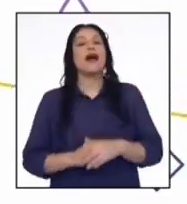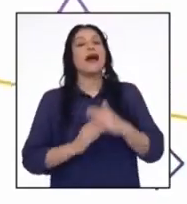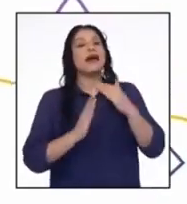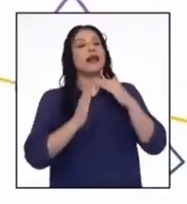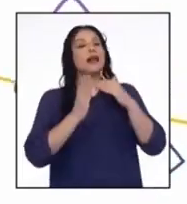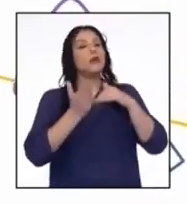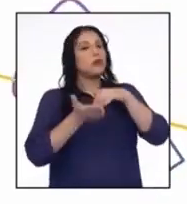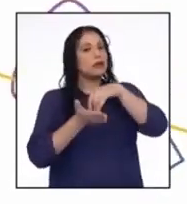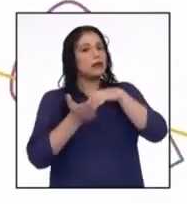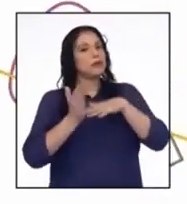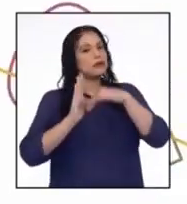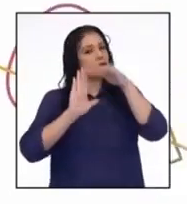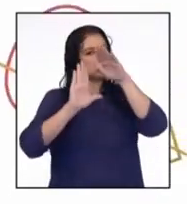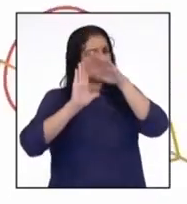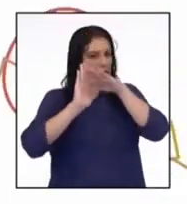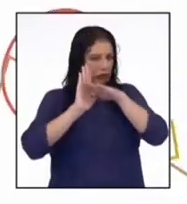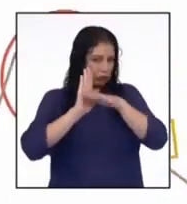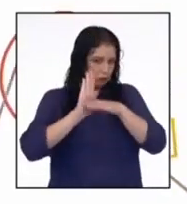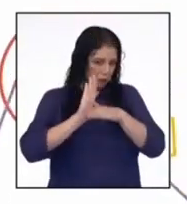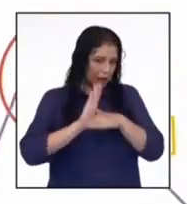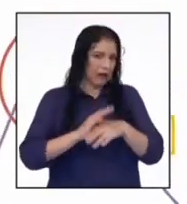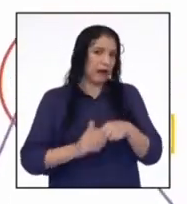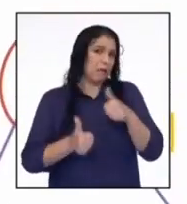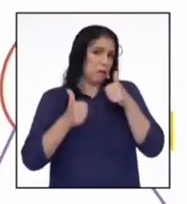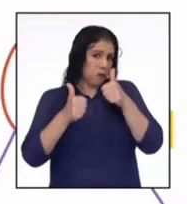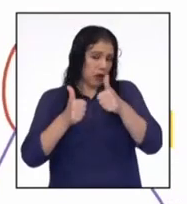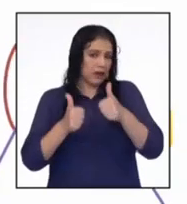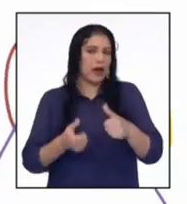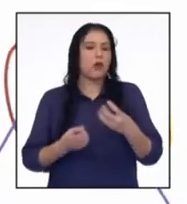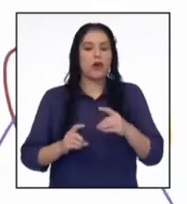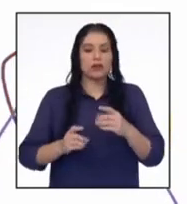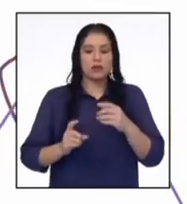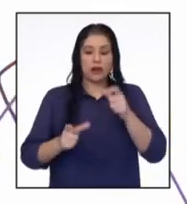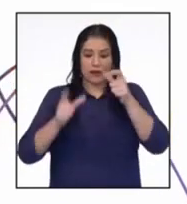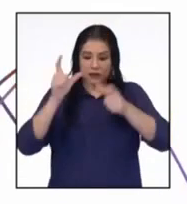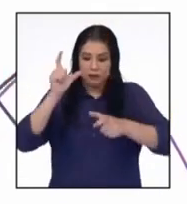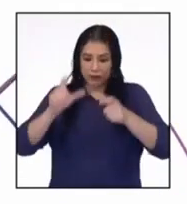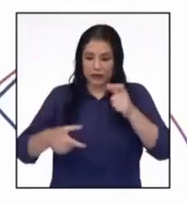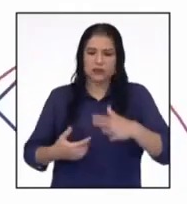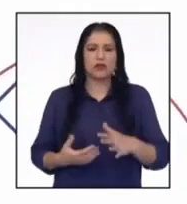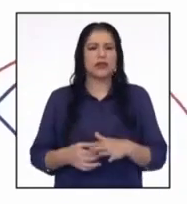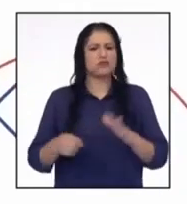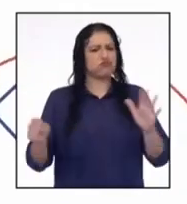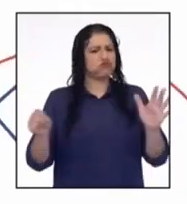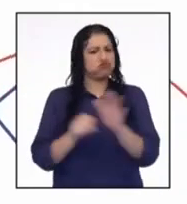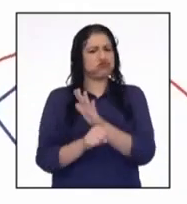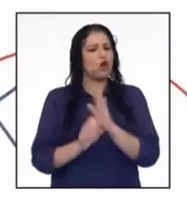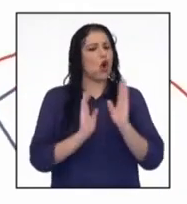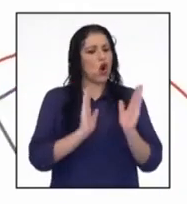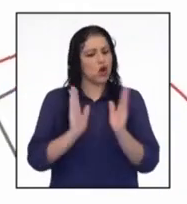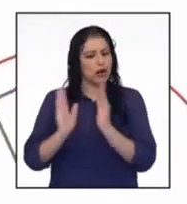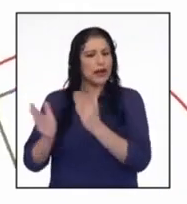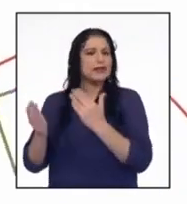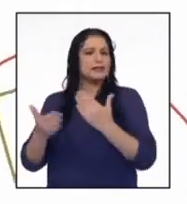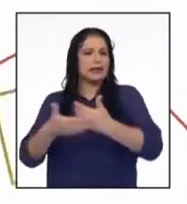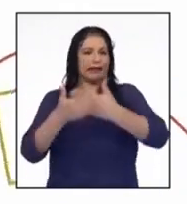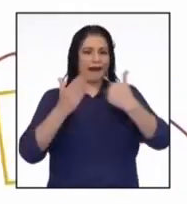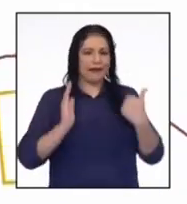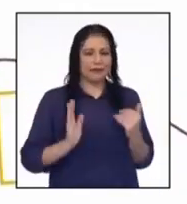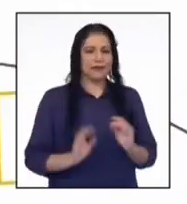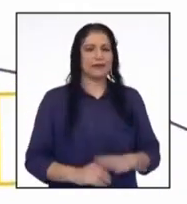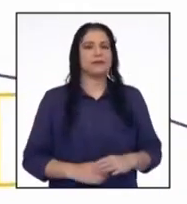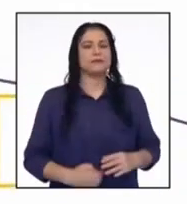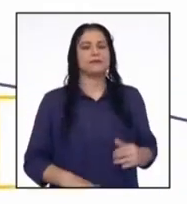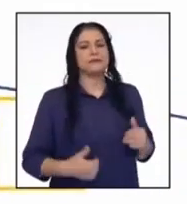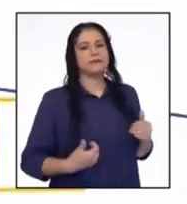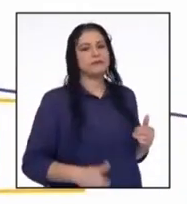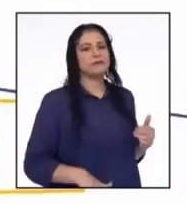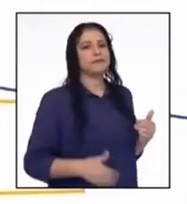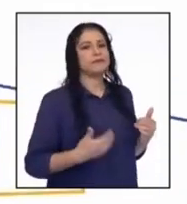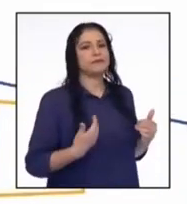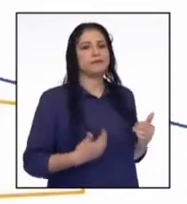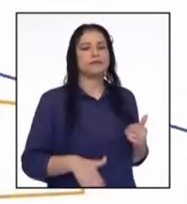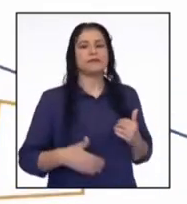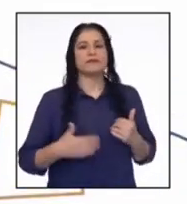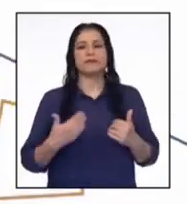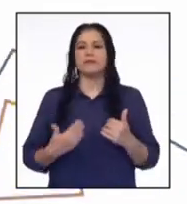la vulnerabilidad es baja, o sea, como debe ser, cuando la población está totalmente organizada.